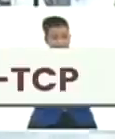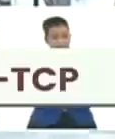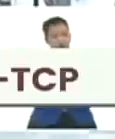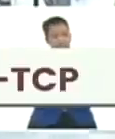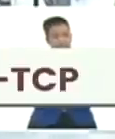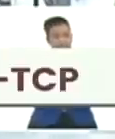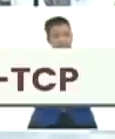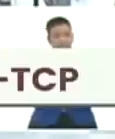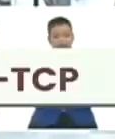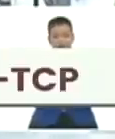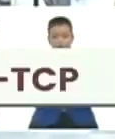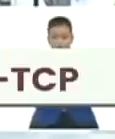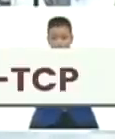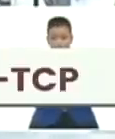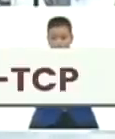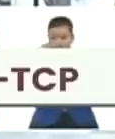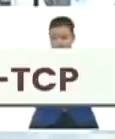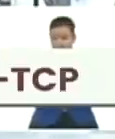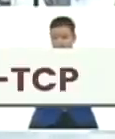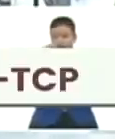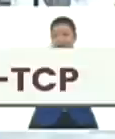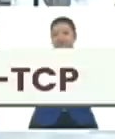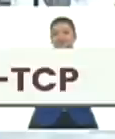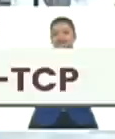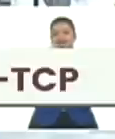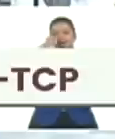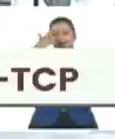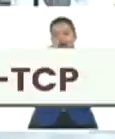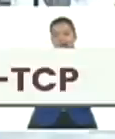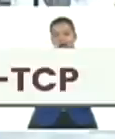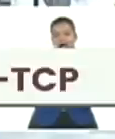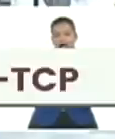Y la CELAC no es excluyente.